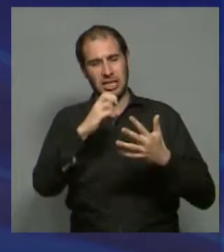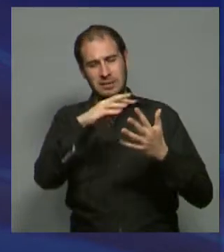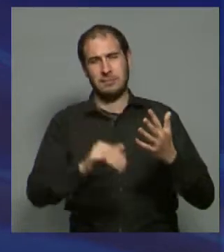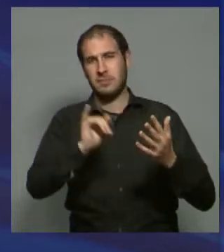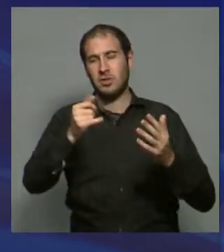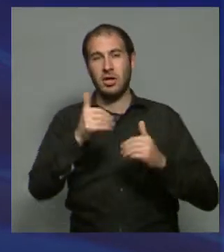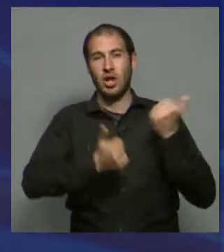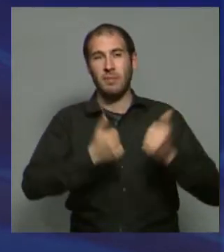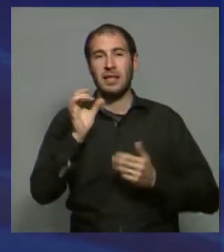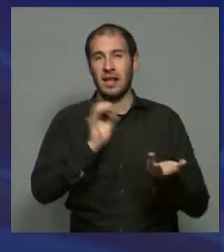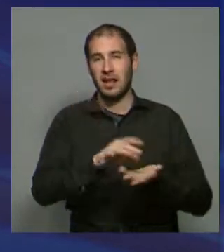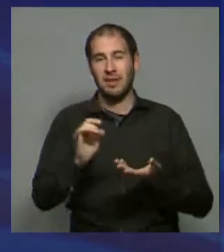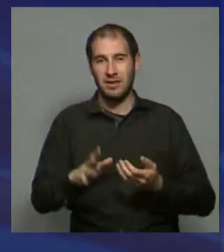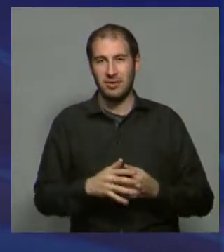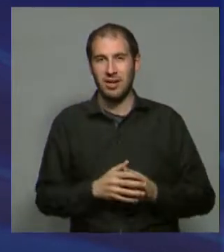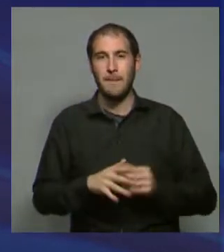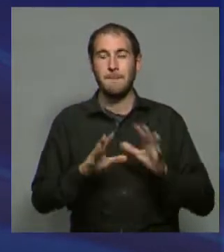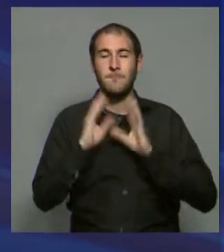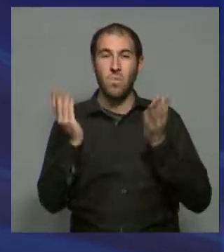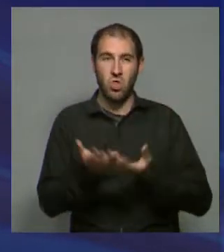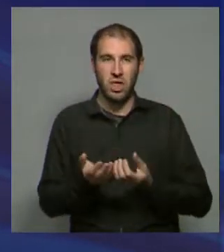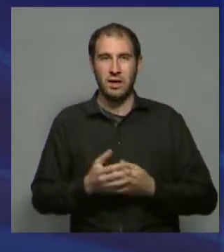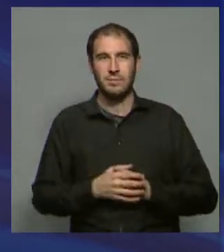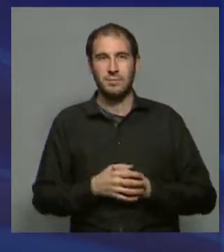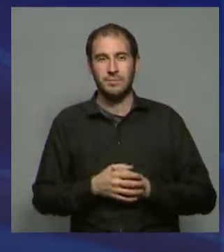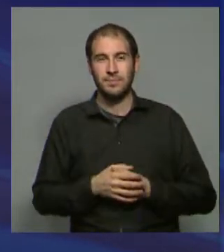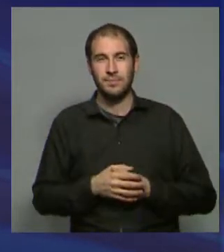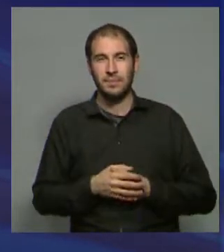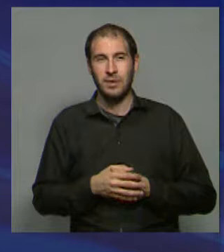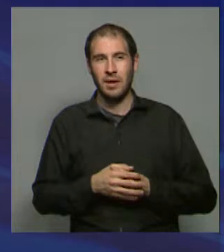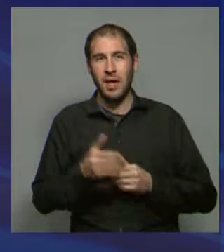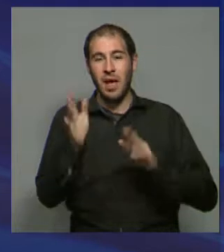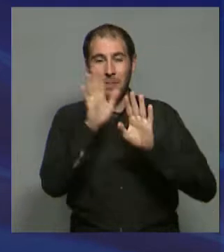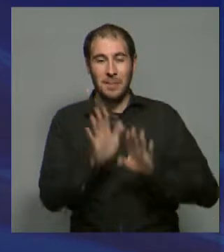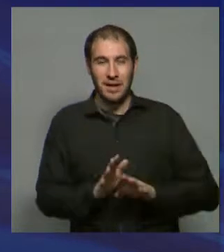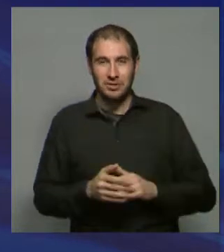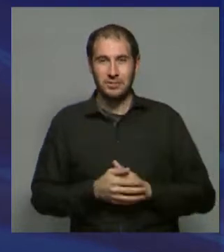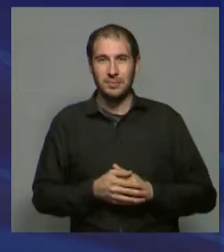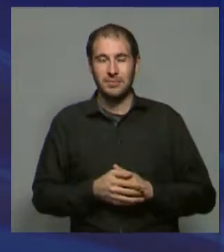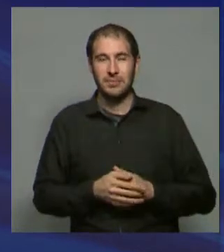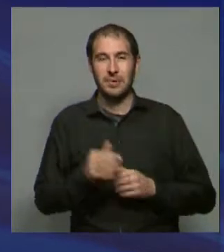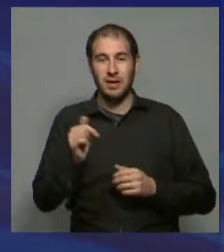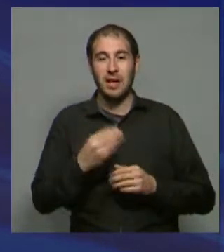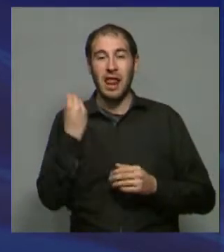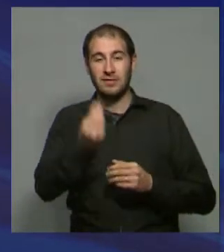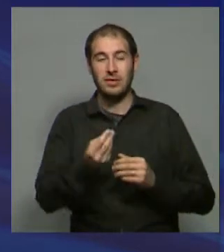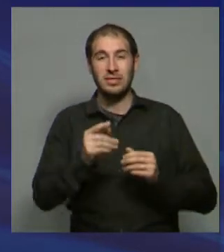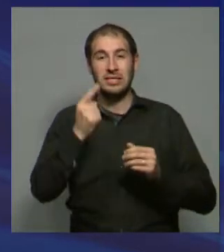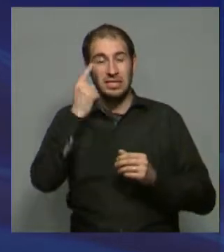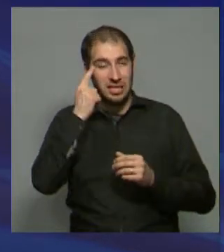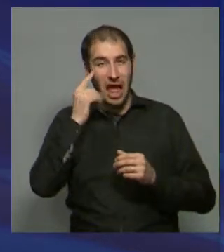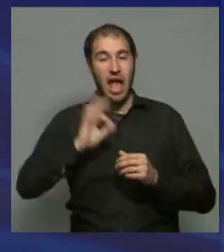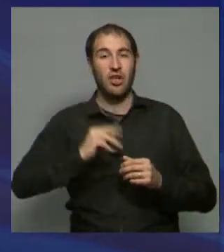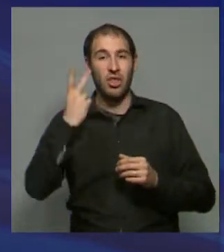disputar las eliminatorias mundialistas, que, digamos, es la preparación y la clasificación al Mundial en China en el